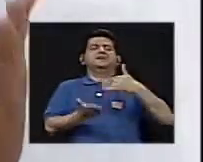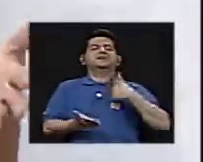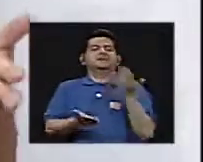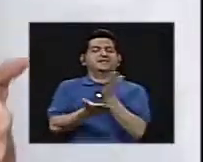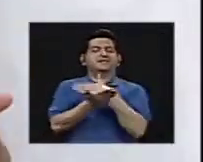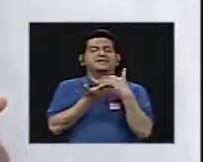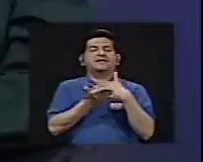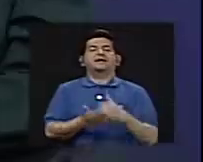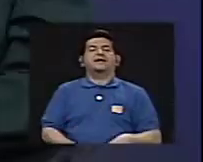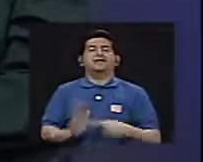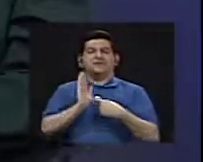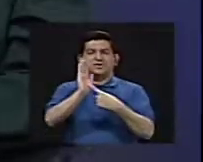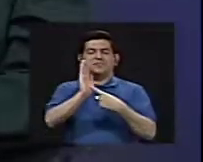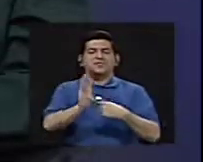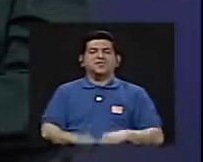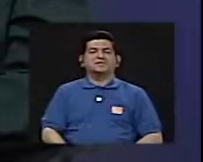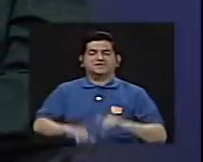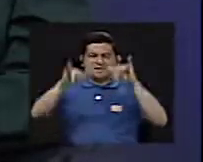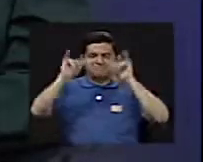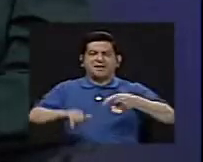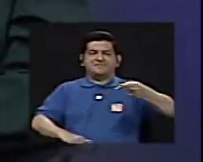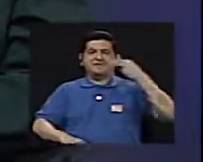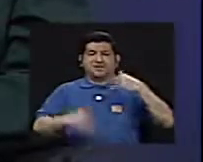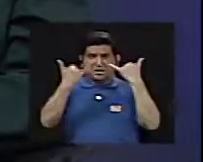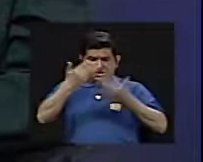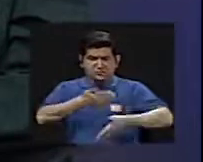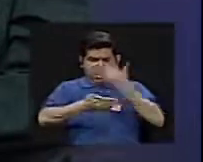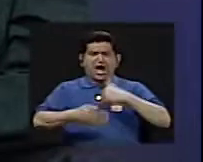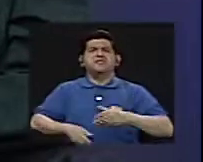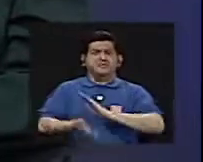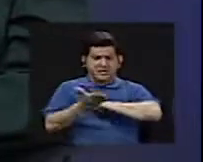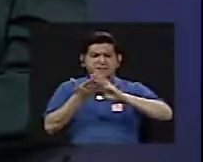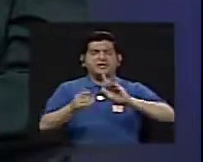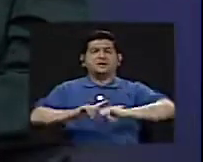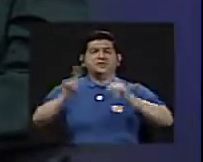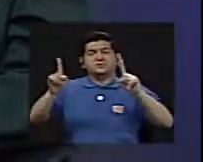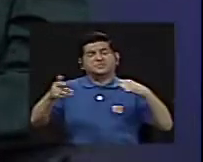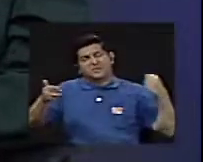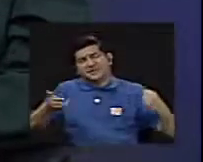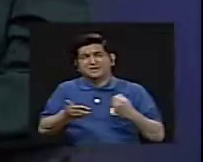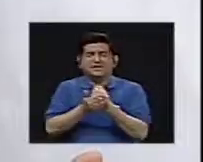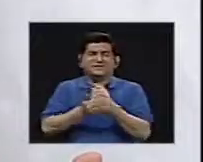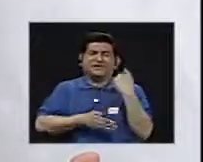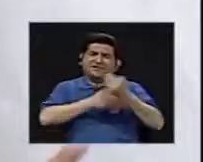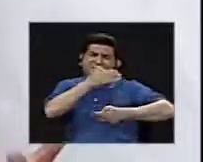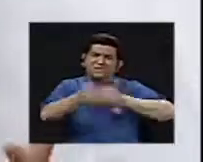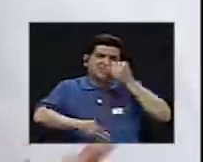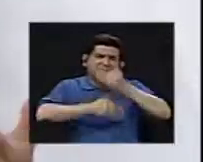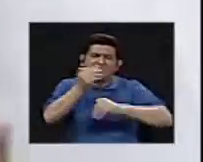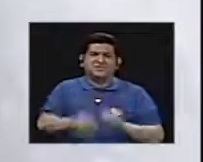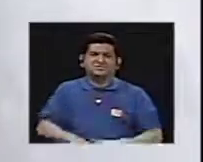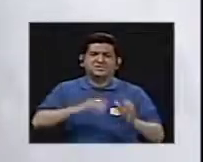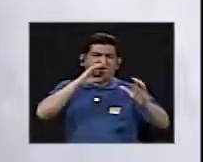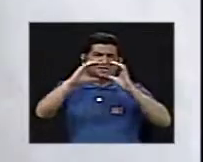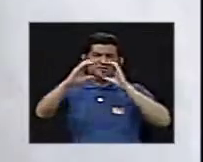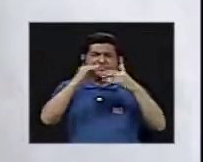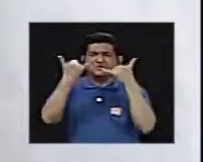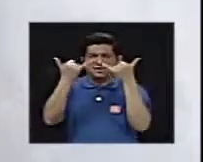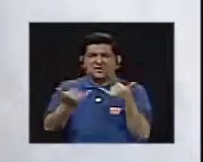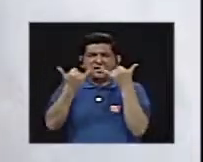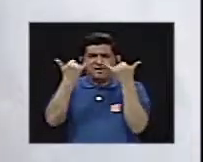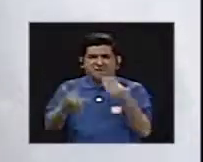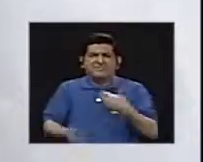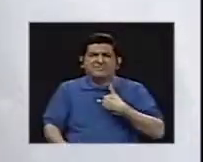algo que los pasa a la historia. Ellos eran dignos antes de esto, pero lamentablemente con los procesos de comunicación en los que vivimos